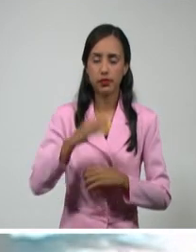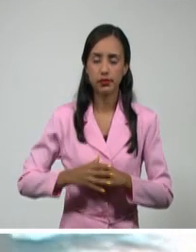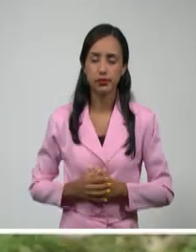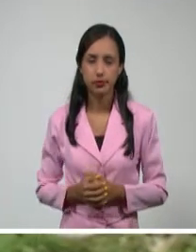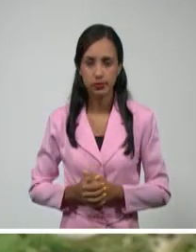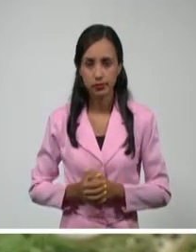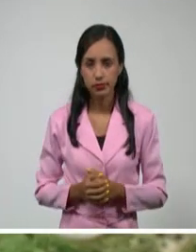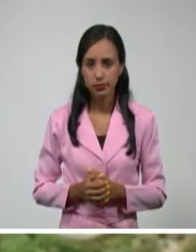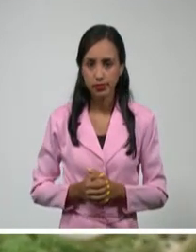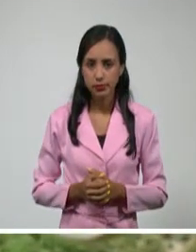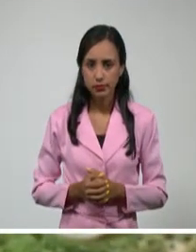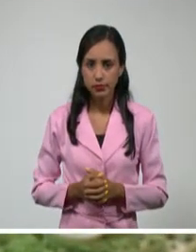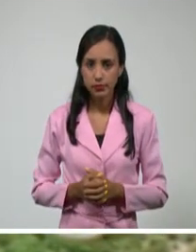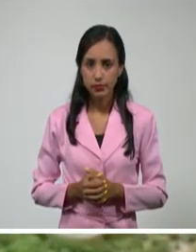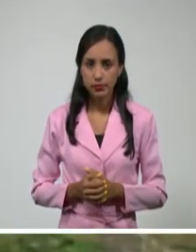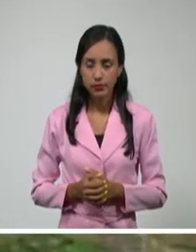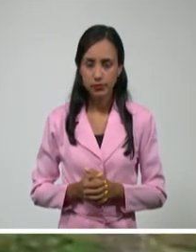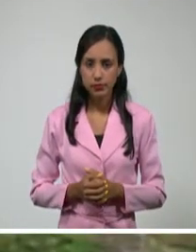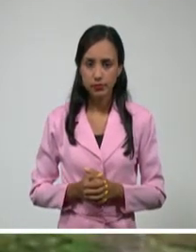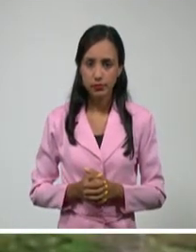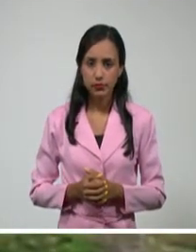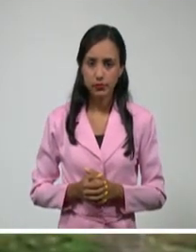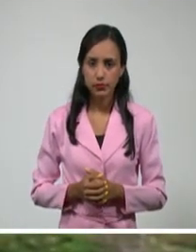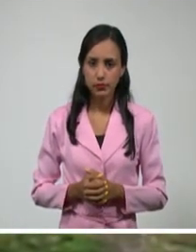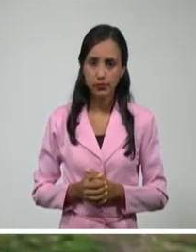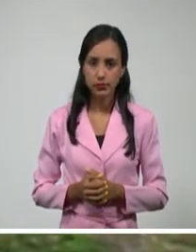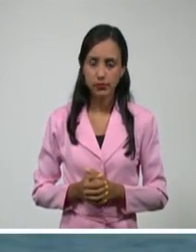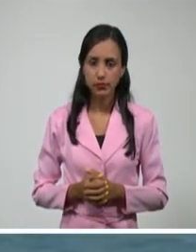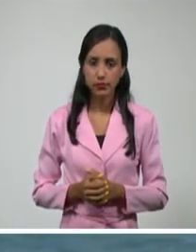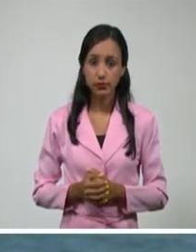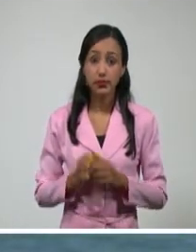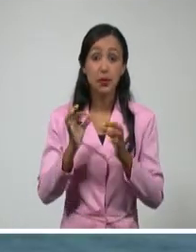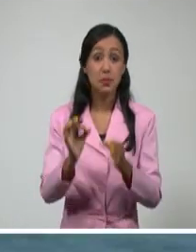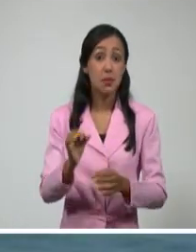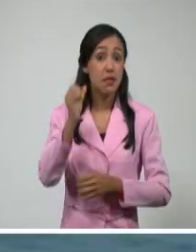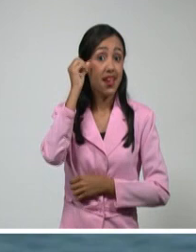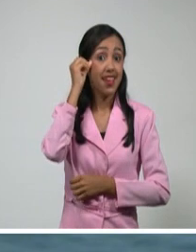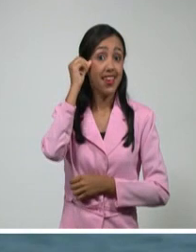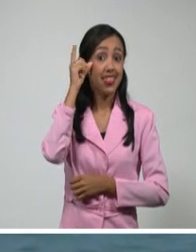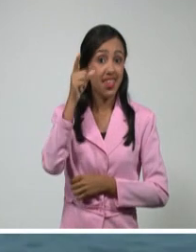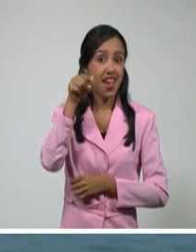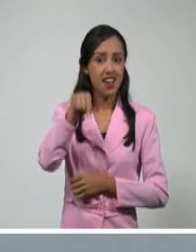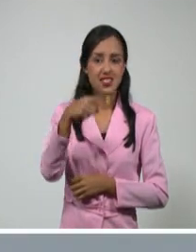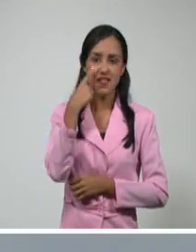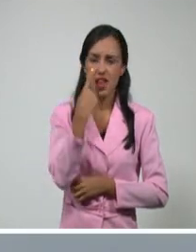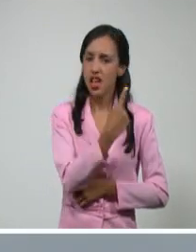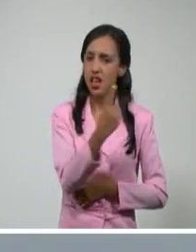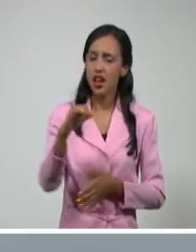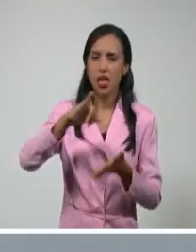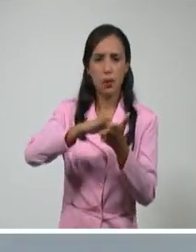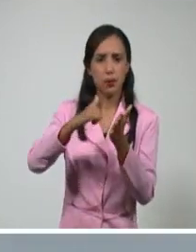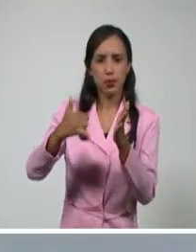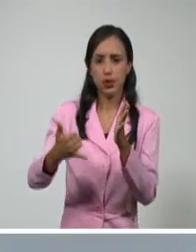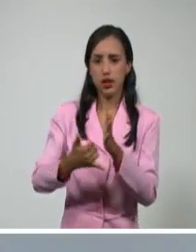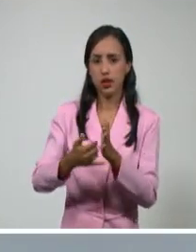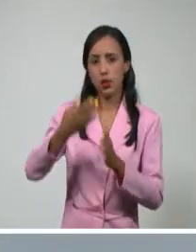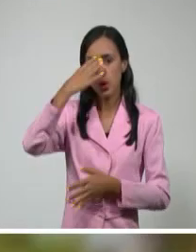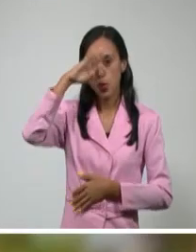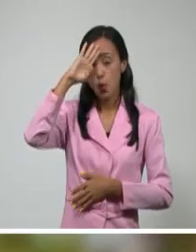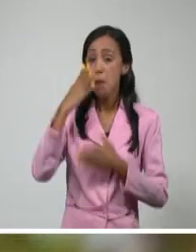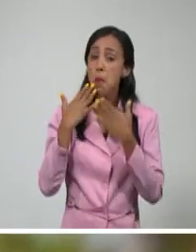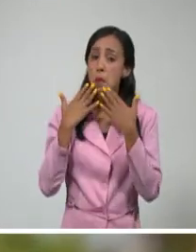aquella idea del líder de la revolución está presente en cada proyecto y favorece los programas